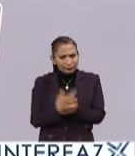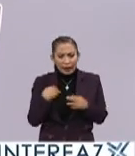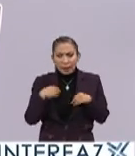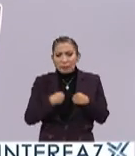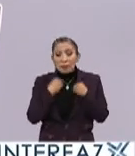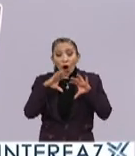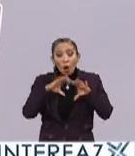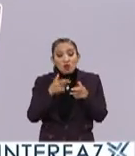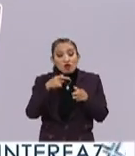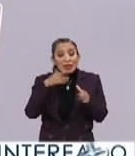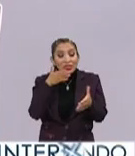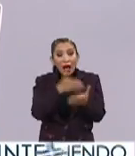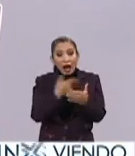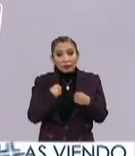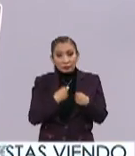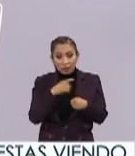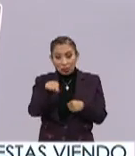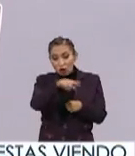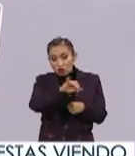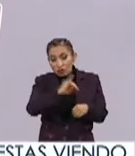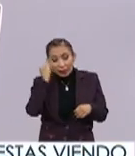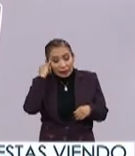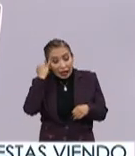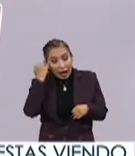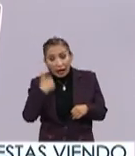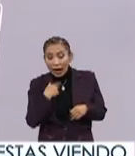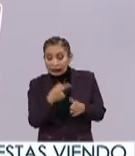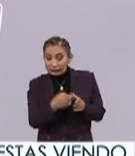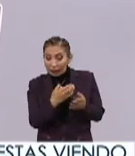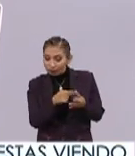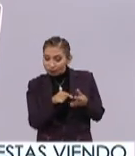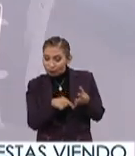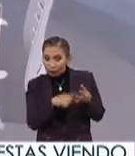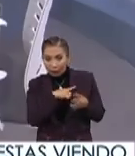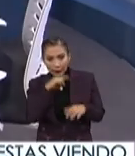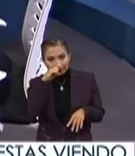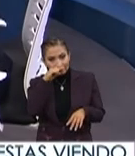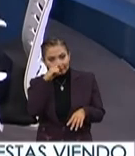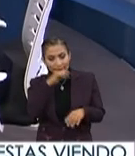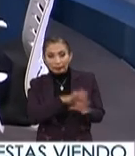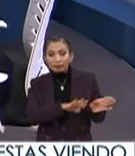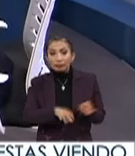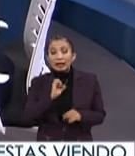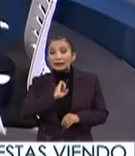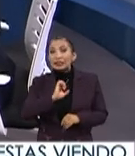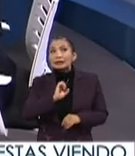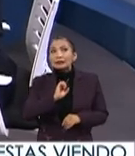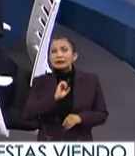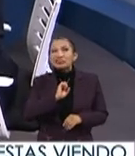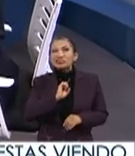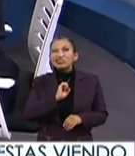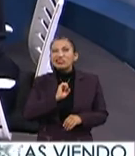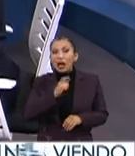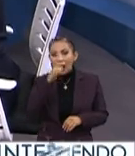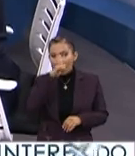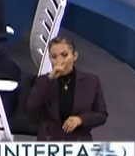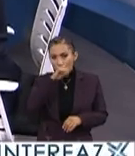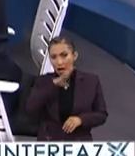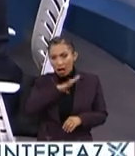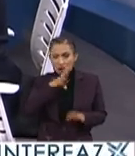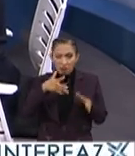en comunidades de condición indígena, y esa parte la debemos presumir. De las 60 lenguas